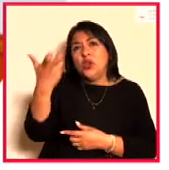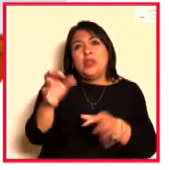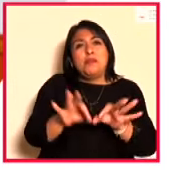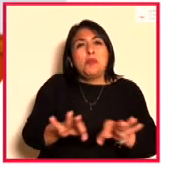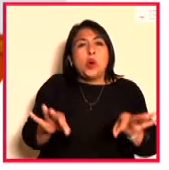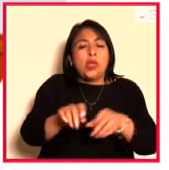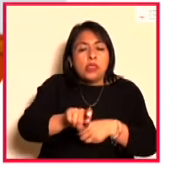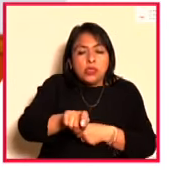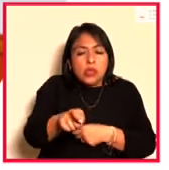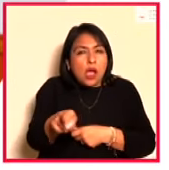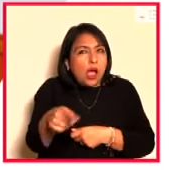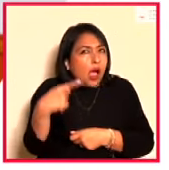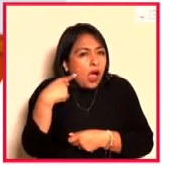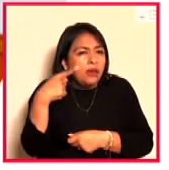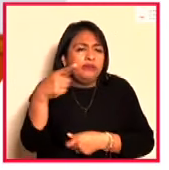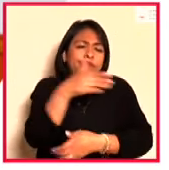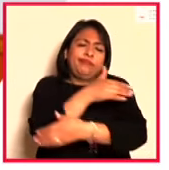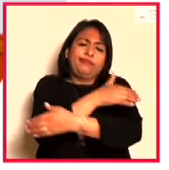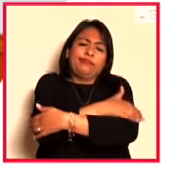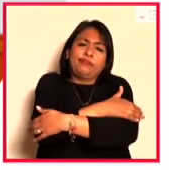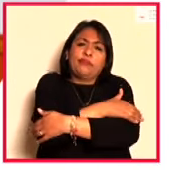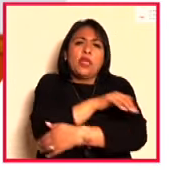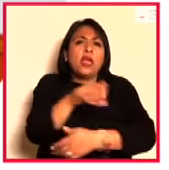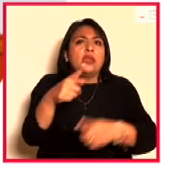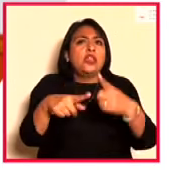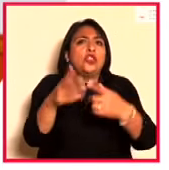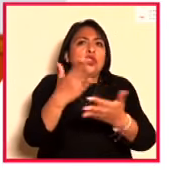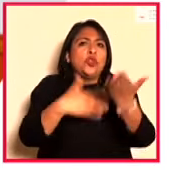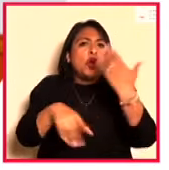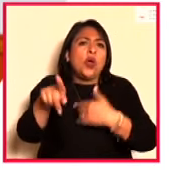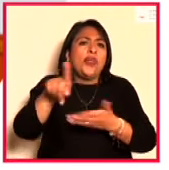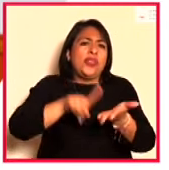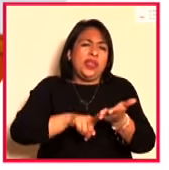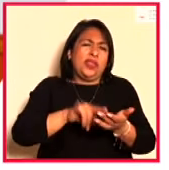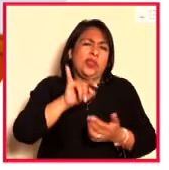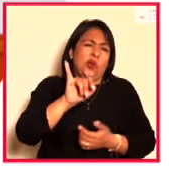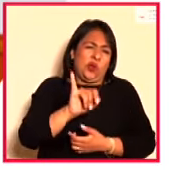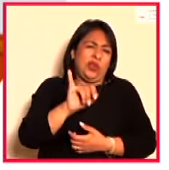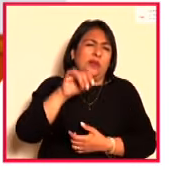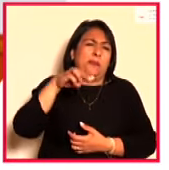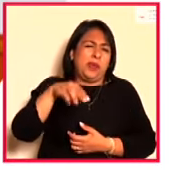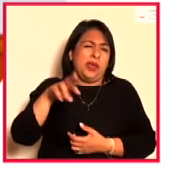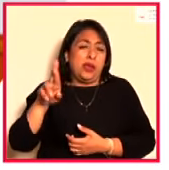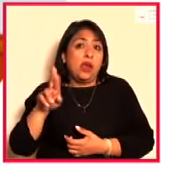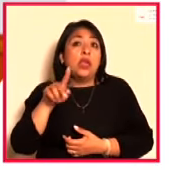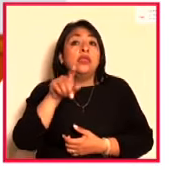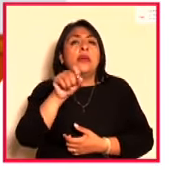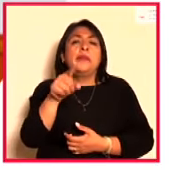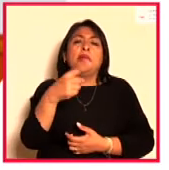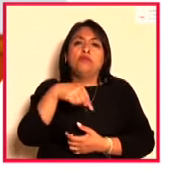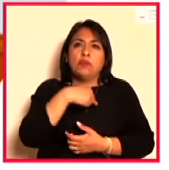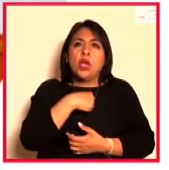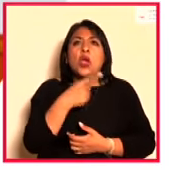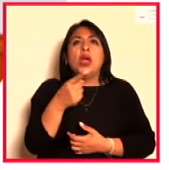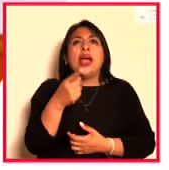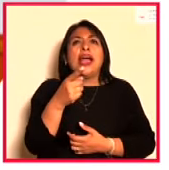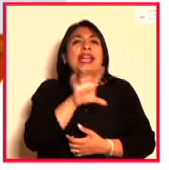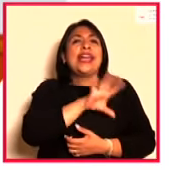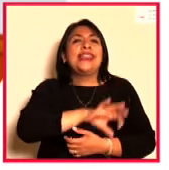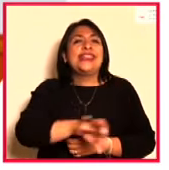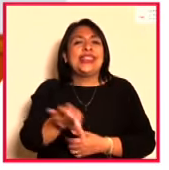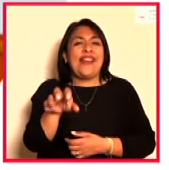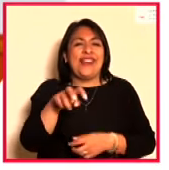un abrazo, por supuesto, solidario a todos, el Instituto Mexicano de la Radio y a nosotros que éramos fieles radioescuchas. El Carrusel Cultural era